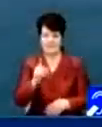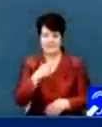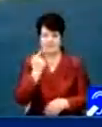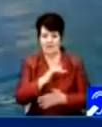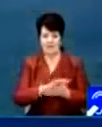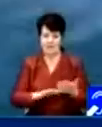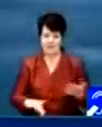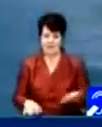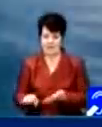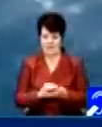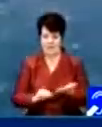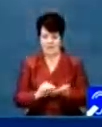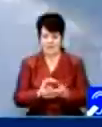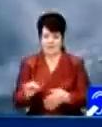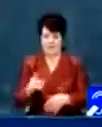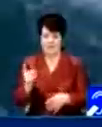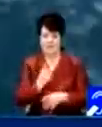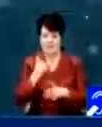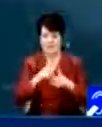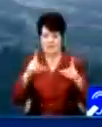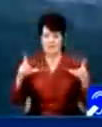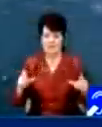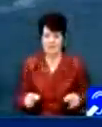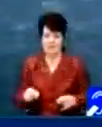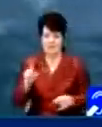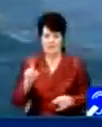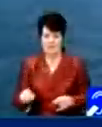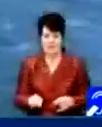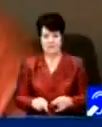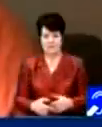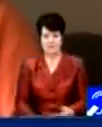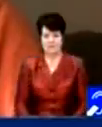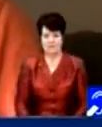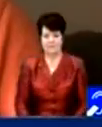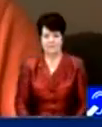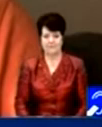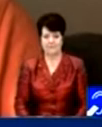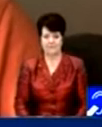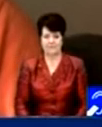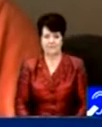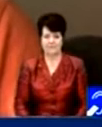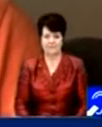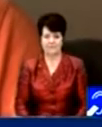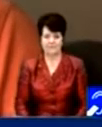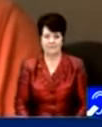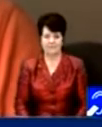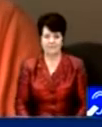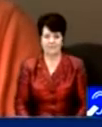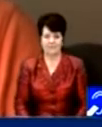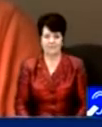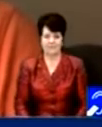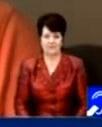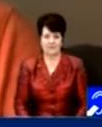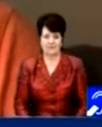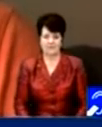să se antreneze și a deschis prima școală de surfing din țara Baștilor. Todo el mundo dice que no es posible enseñar, pero hay muchas